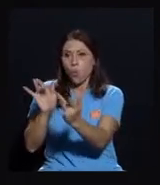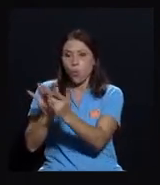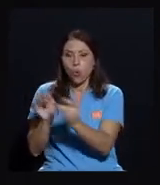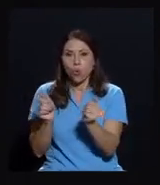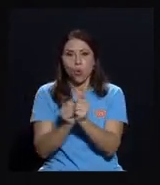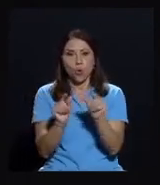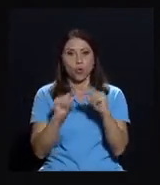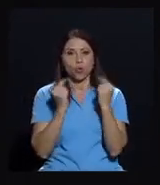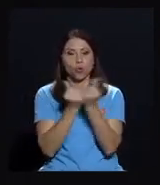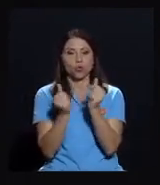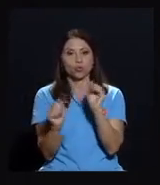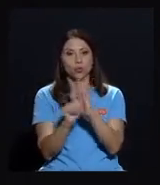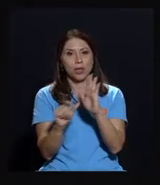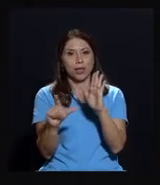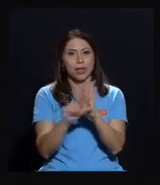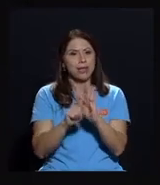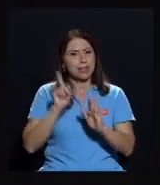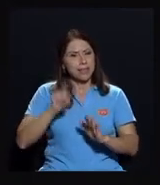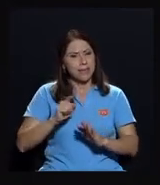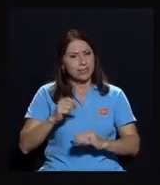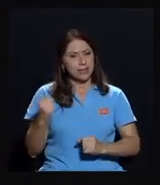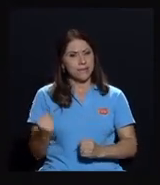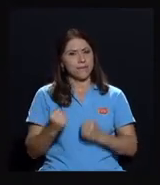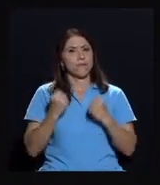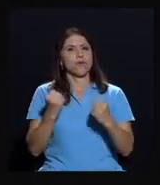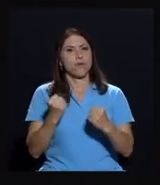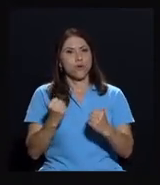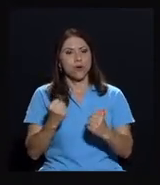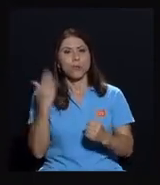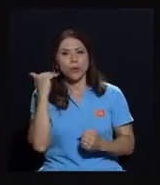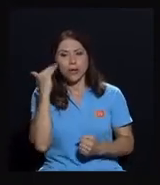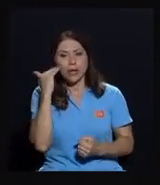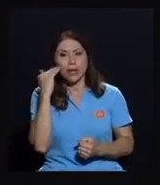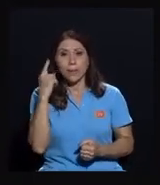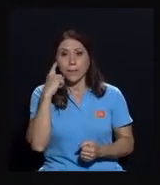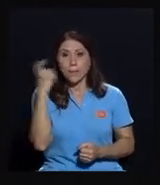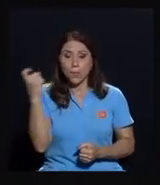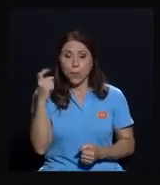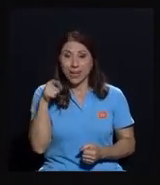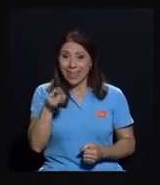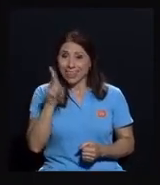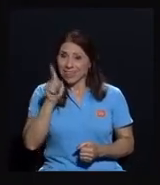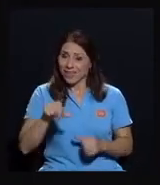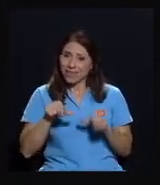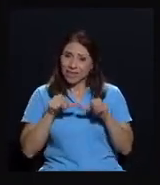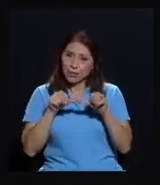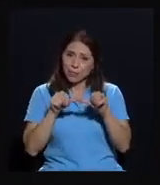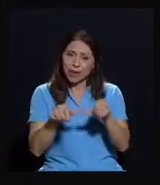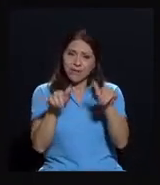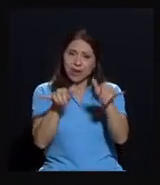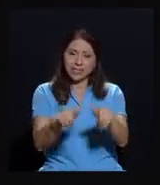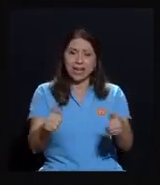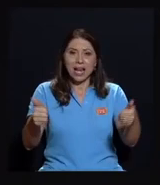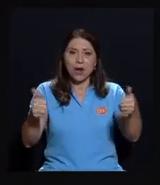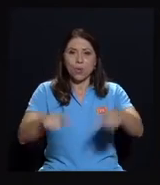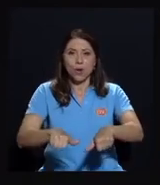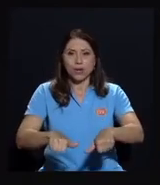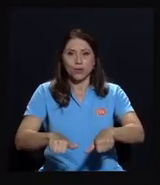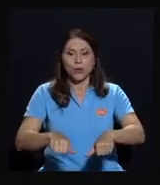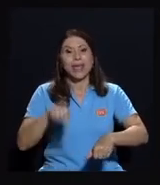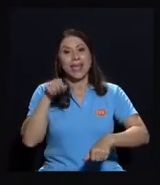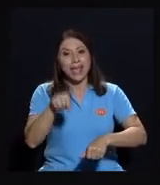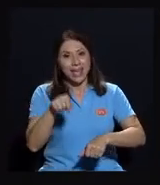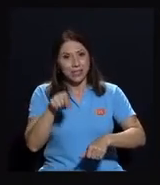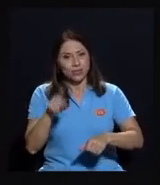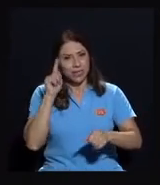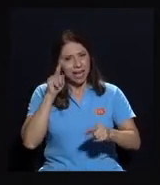tendrá que ser intensivo terror exigente ha sido porque porque lo que tendrá que prevalecer es el acuerdo esa será